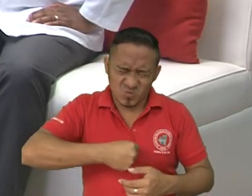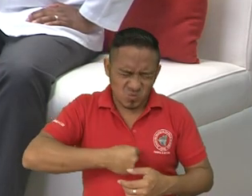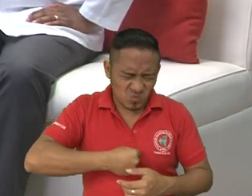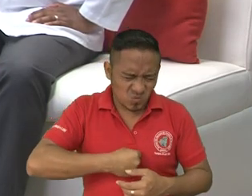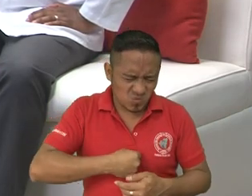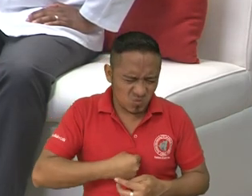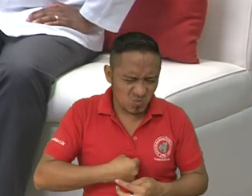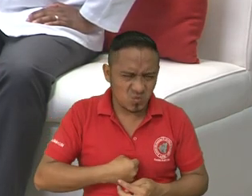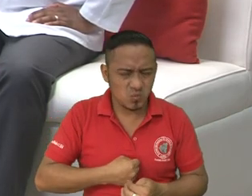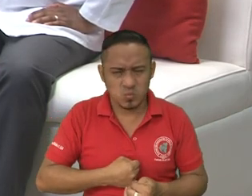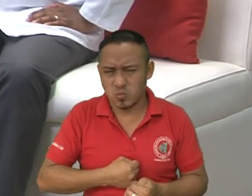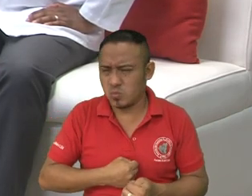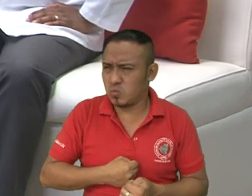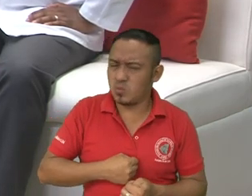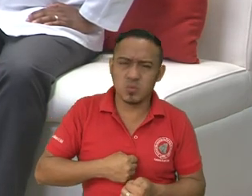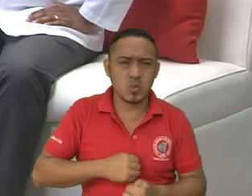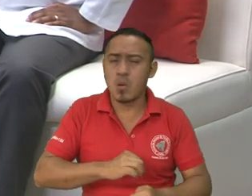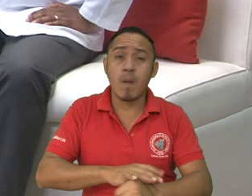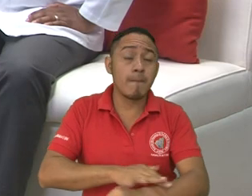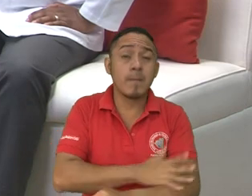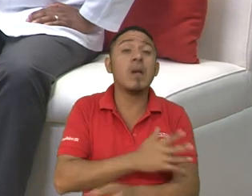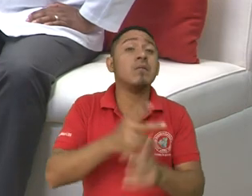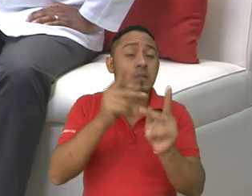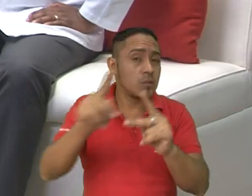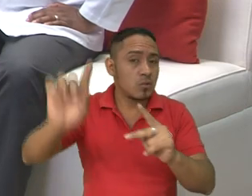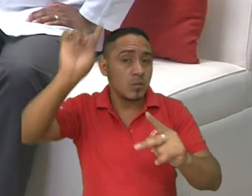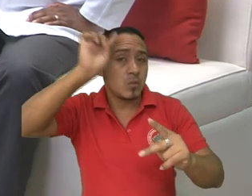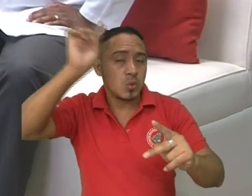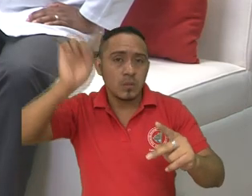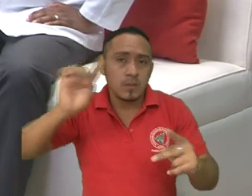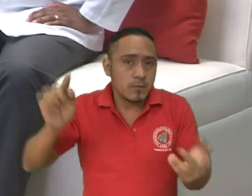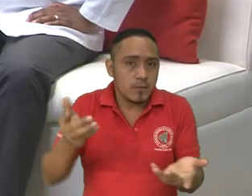una presión muy incómoda que el paciente no sabe